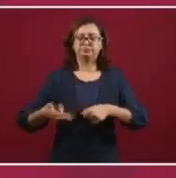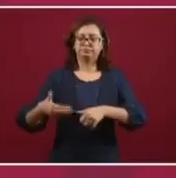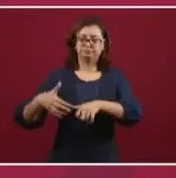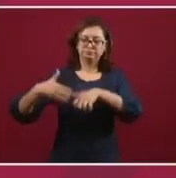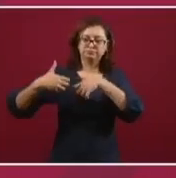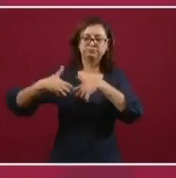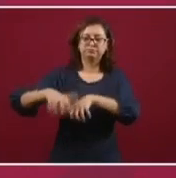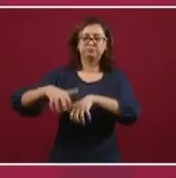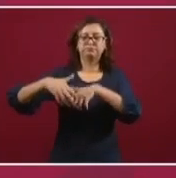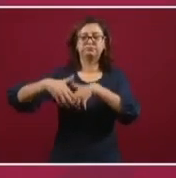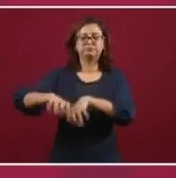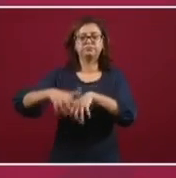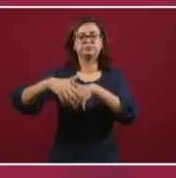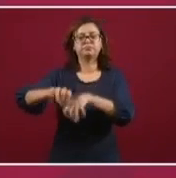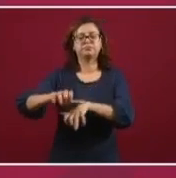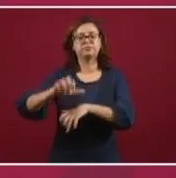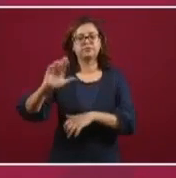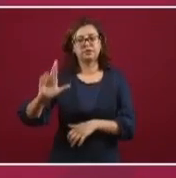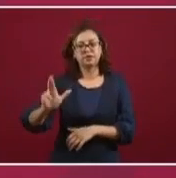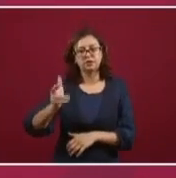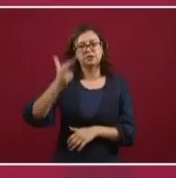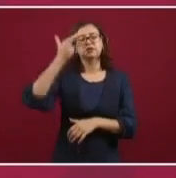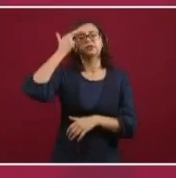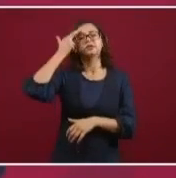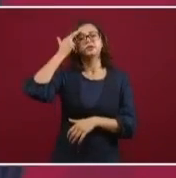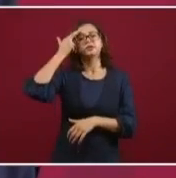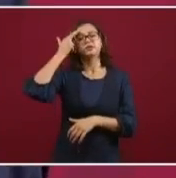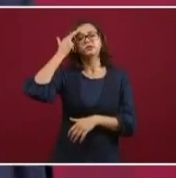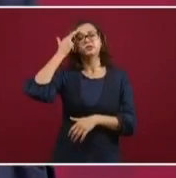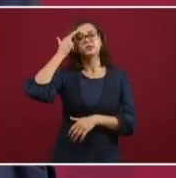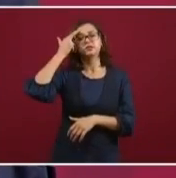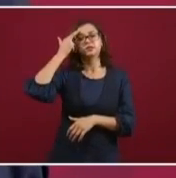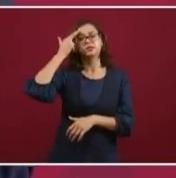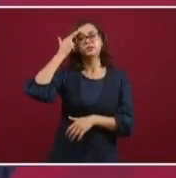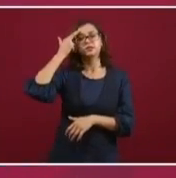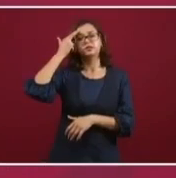para recordar que la revolución se hizo